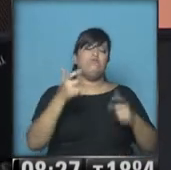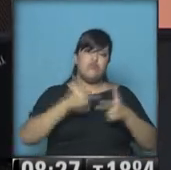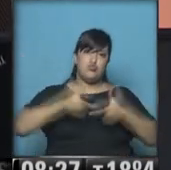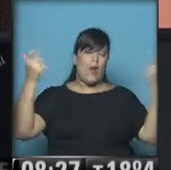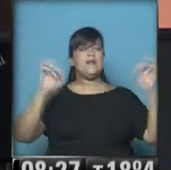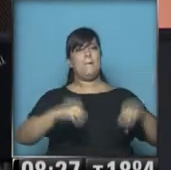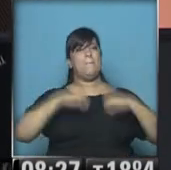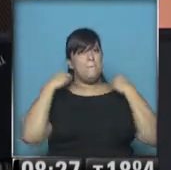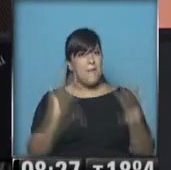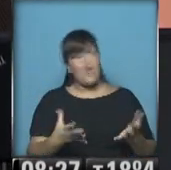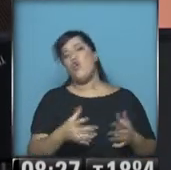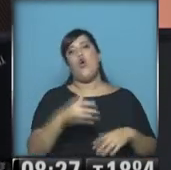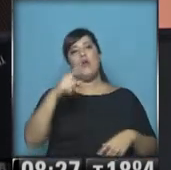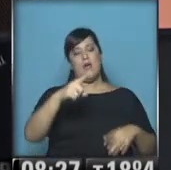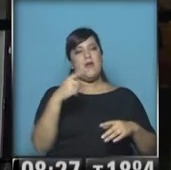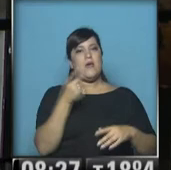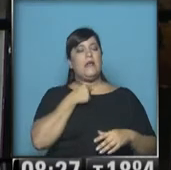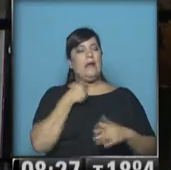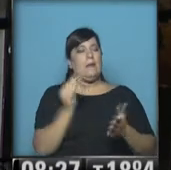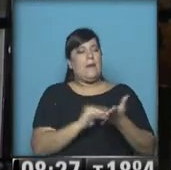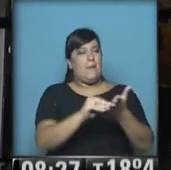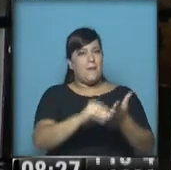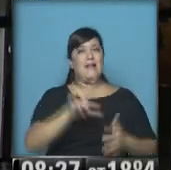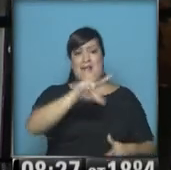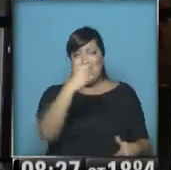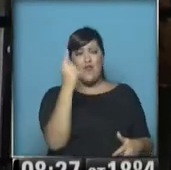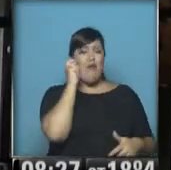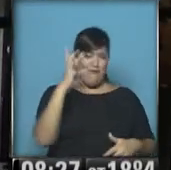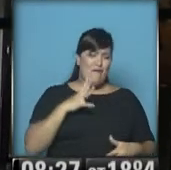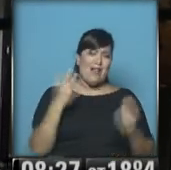se recuperó y Pico va por más. 31 años. Sí, sí. Le queda mucho. Mucho, mucho por delante. Bien.